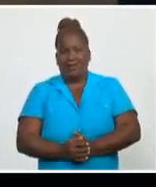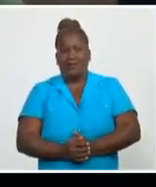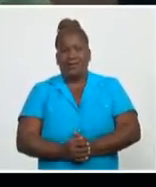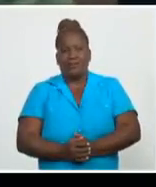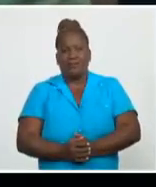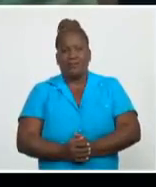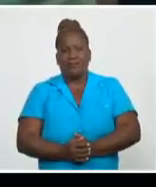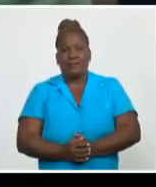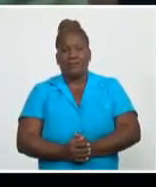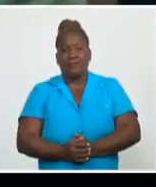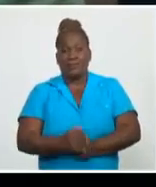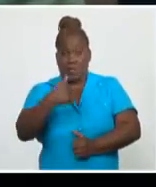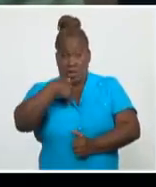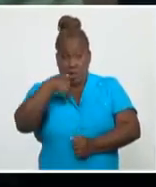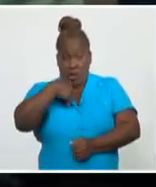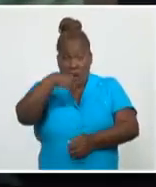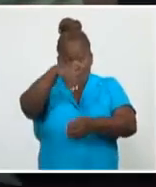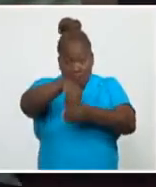y de ser parte